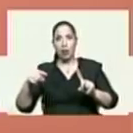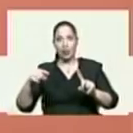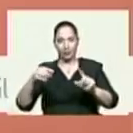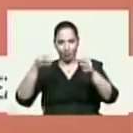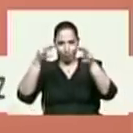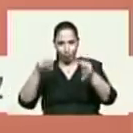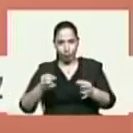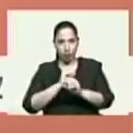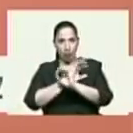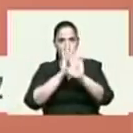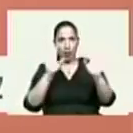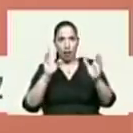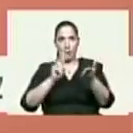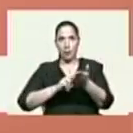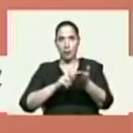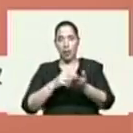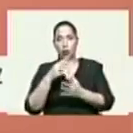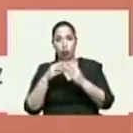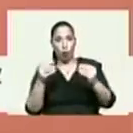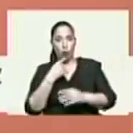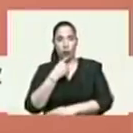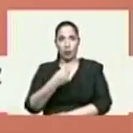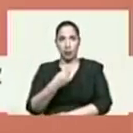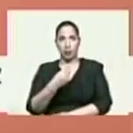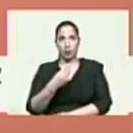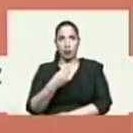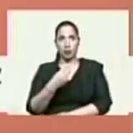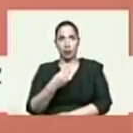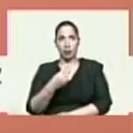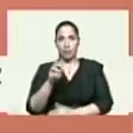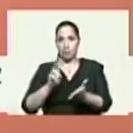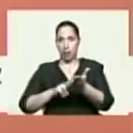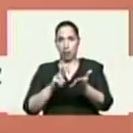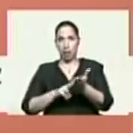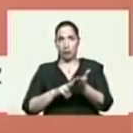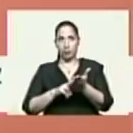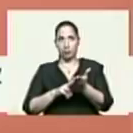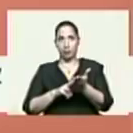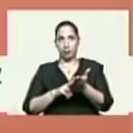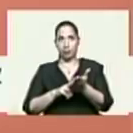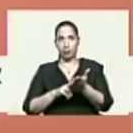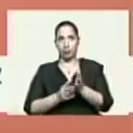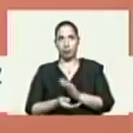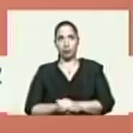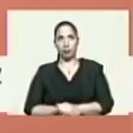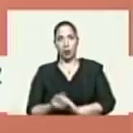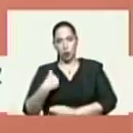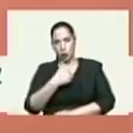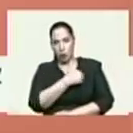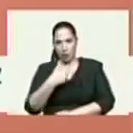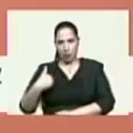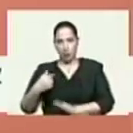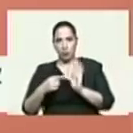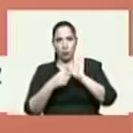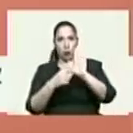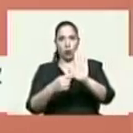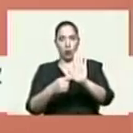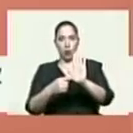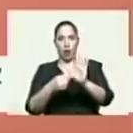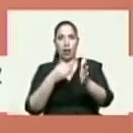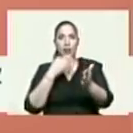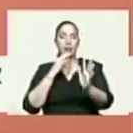perfectamente claro que todo lo que estaba diciendo no era más que la verdad. Yo quisiera mostrar el